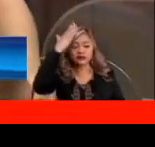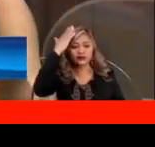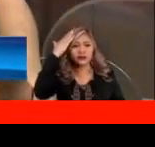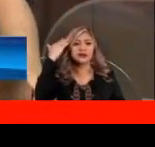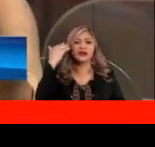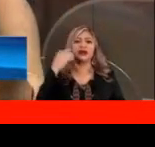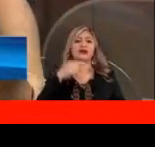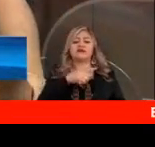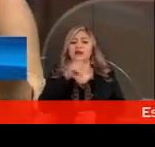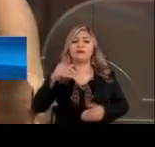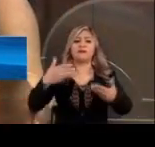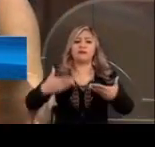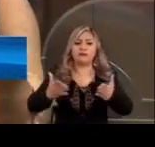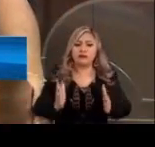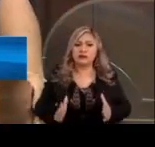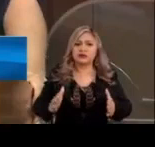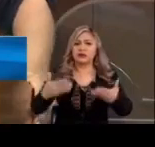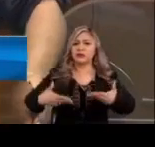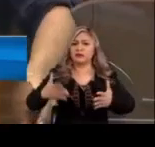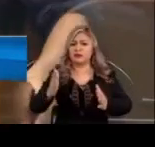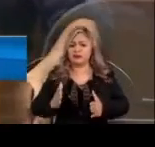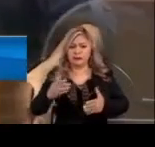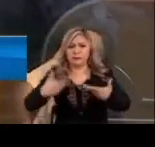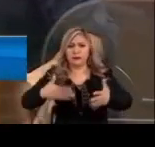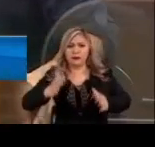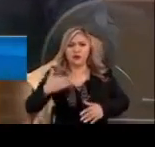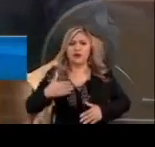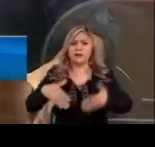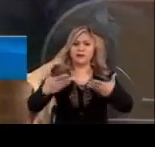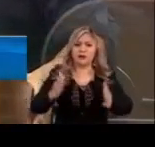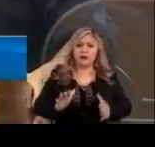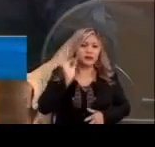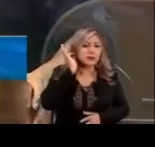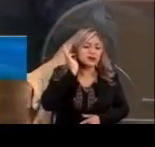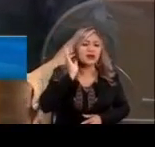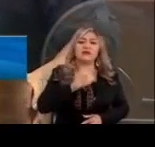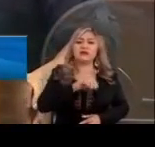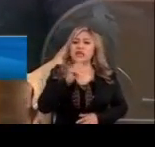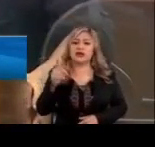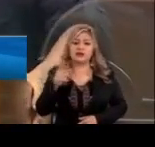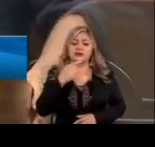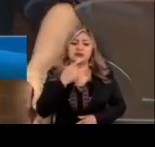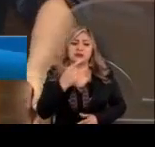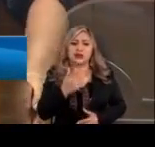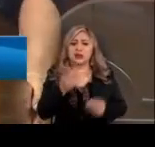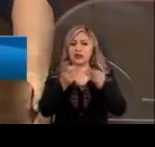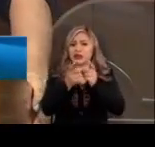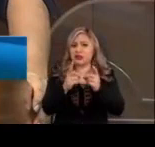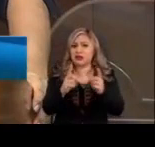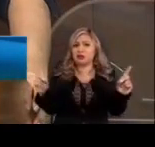de los panameños y panameñas, ni el código electoral ni la reforma electoral garantizan real democracia al